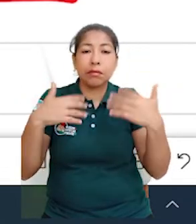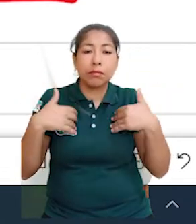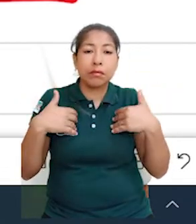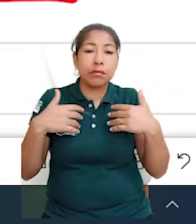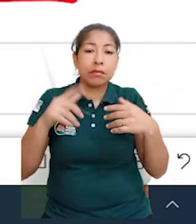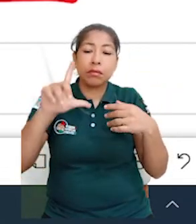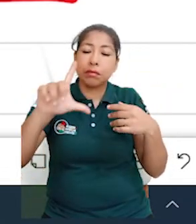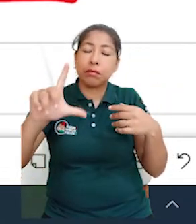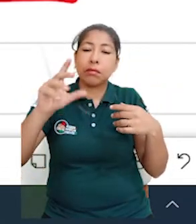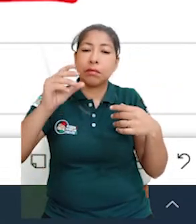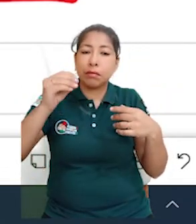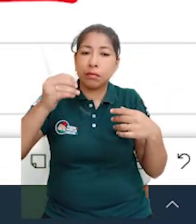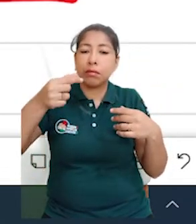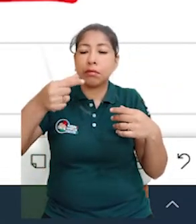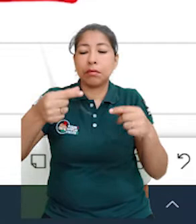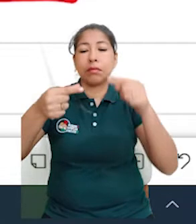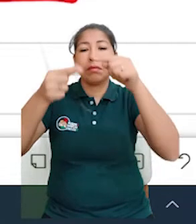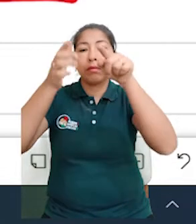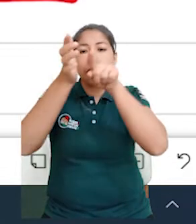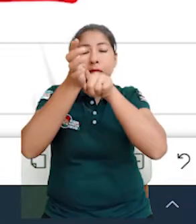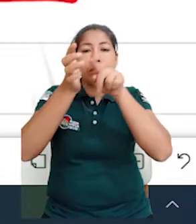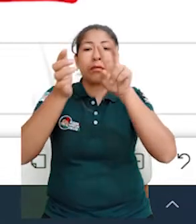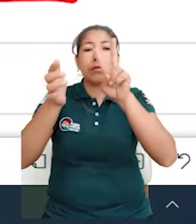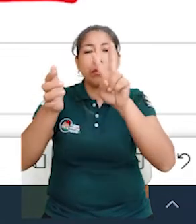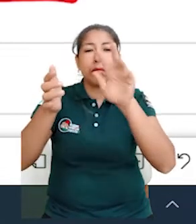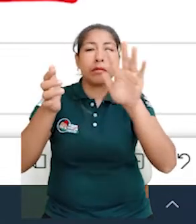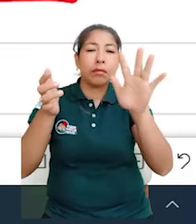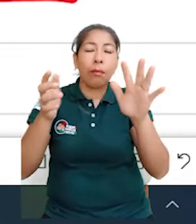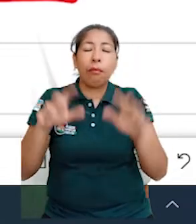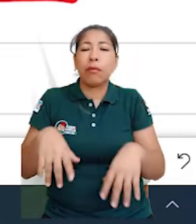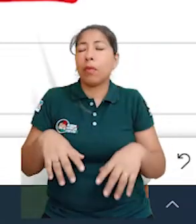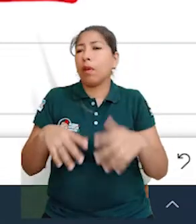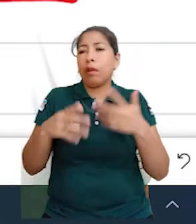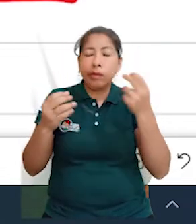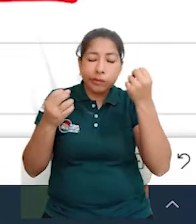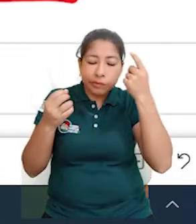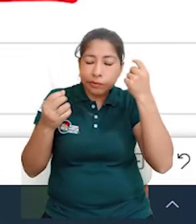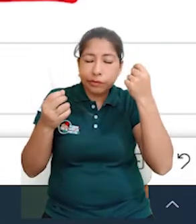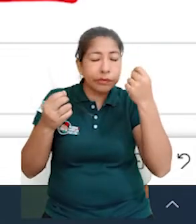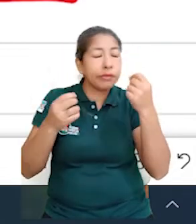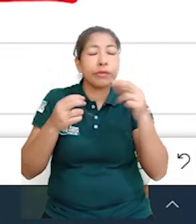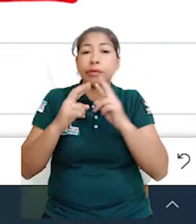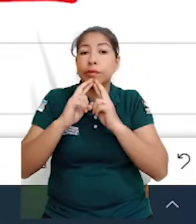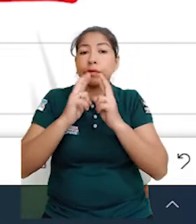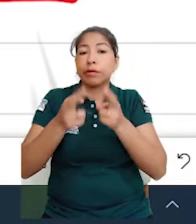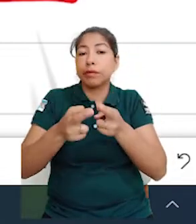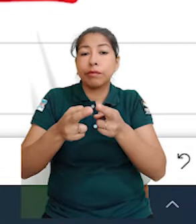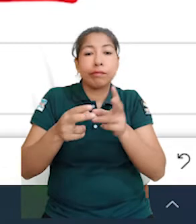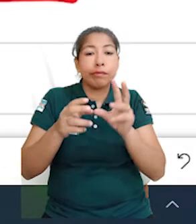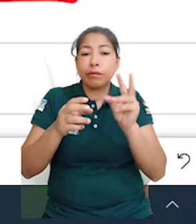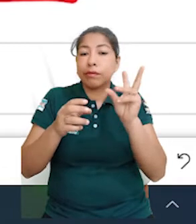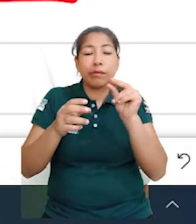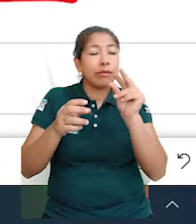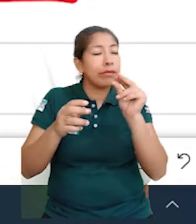tendremos logaritmo de menos 25, un número negativo. Eso hace que nuestra primera respuesta